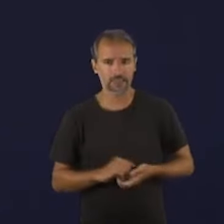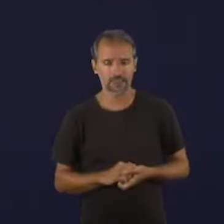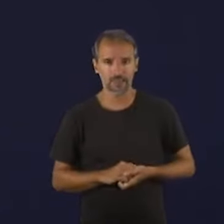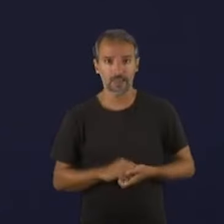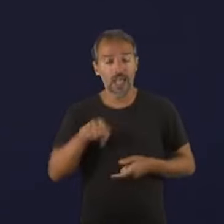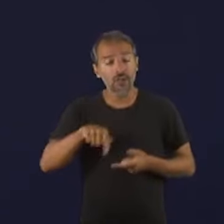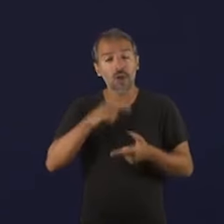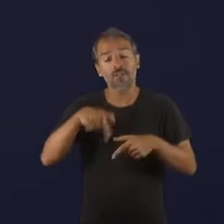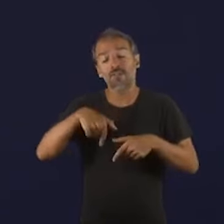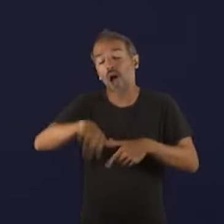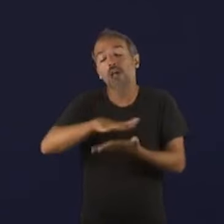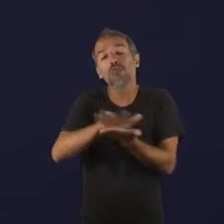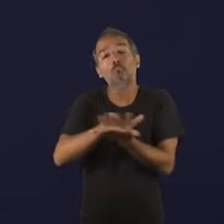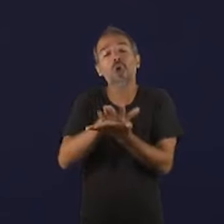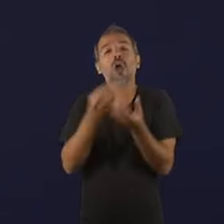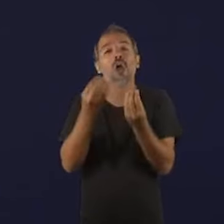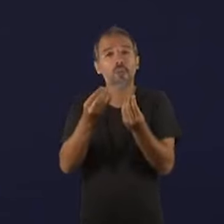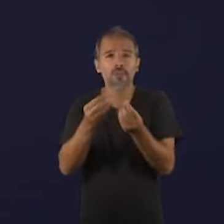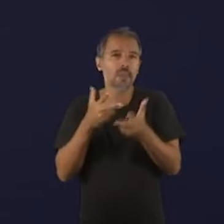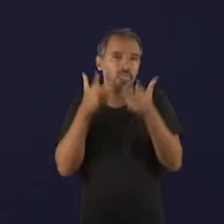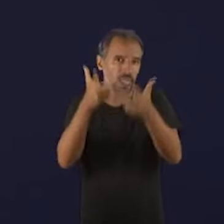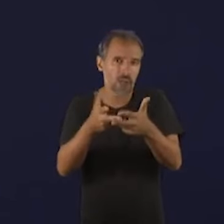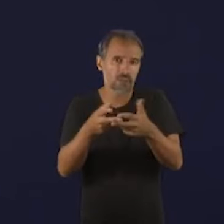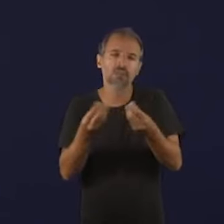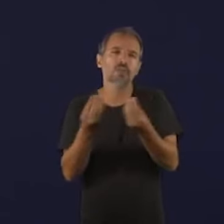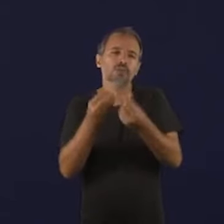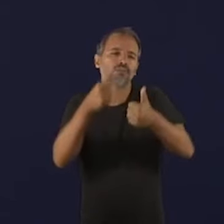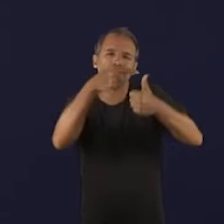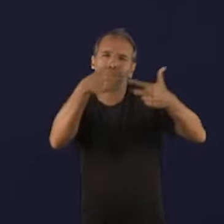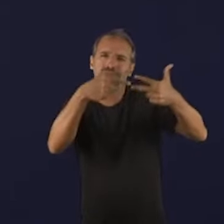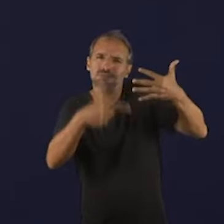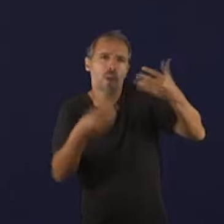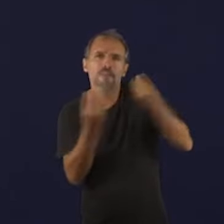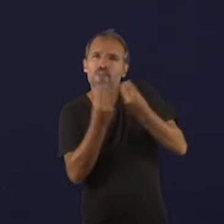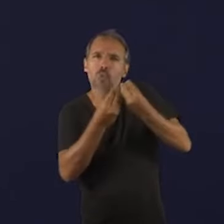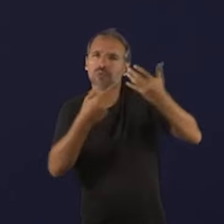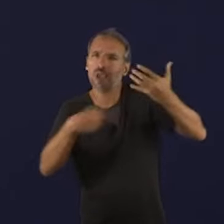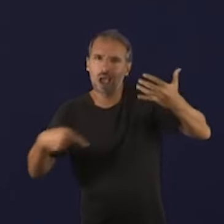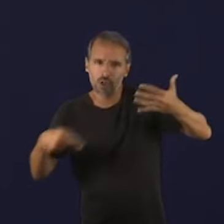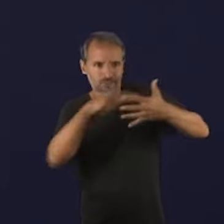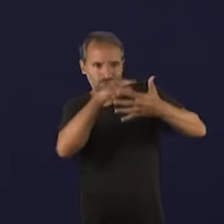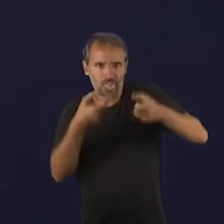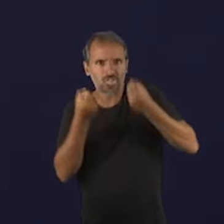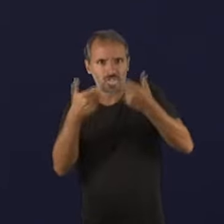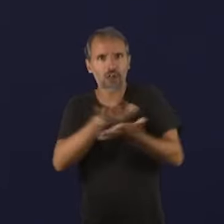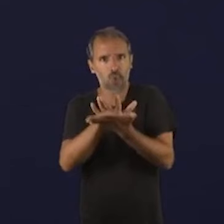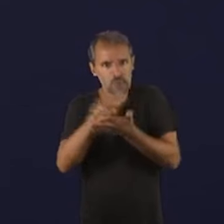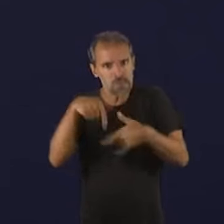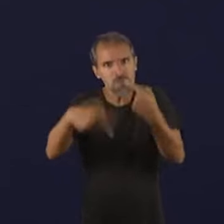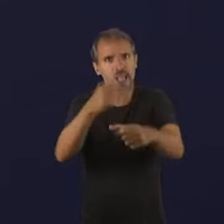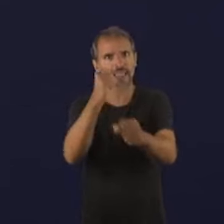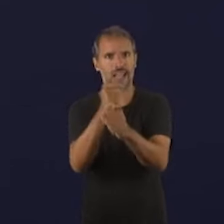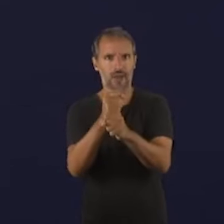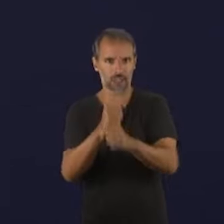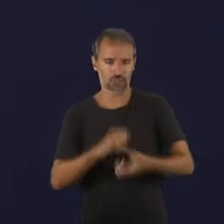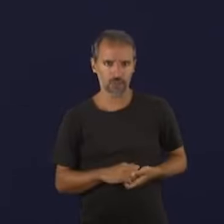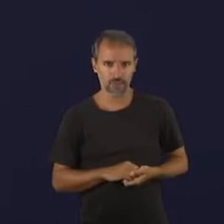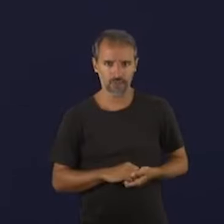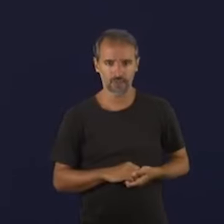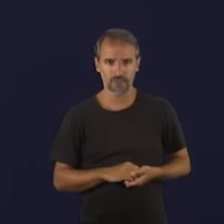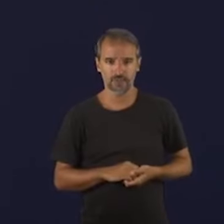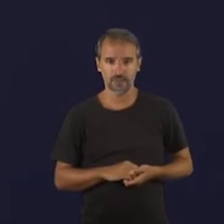que solucionarlo con como te decía con una batería de de cuestiones en las que estamos trabajando por eso